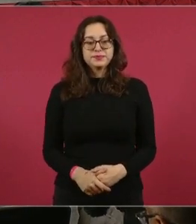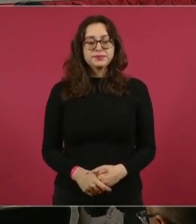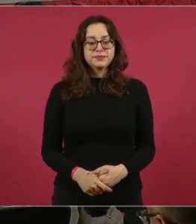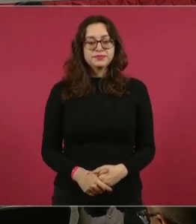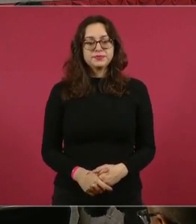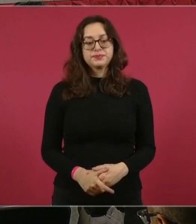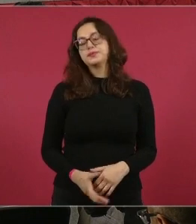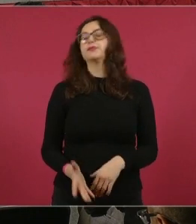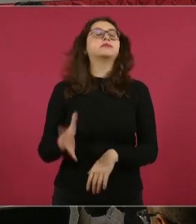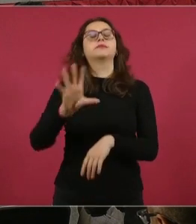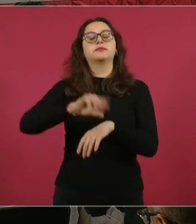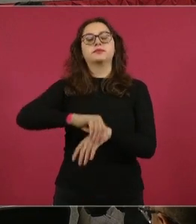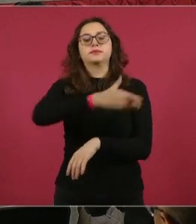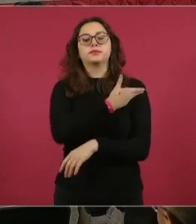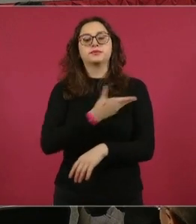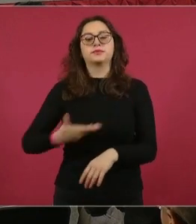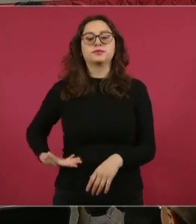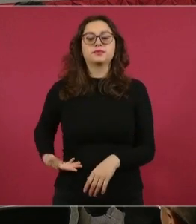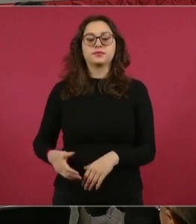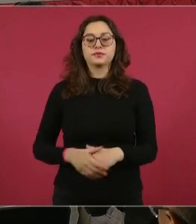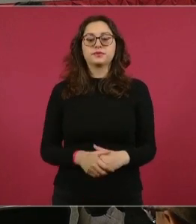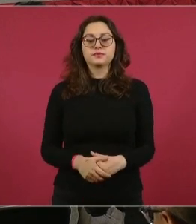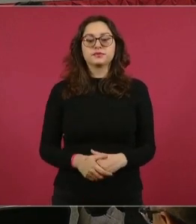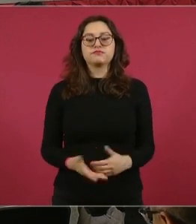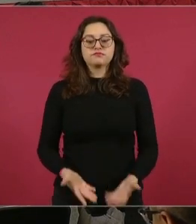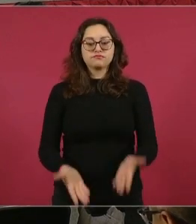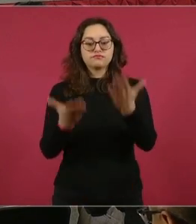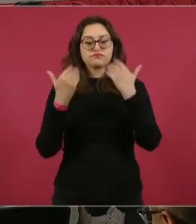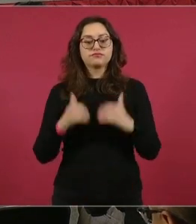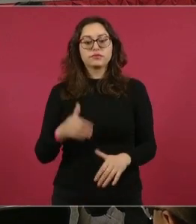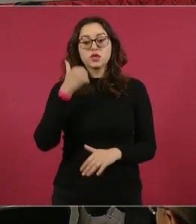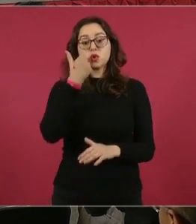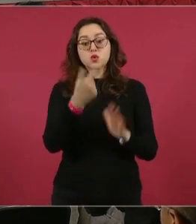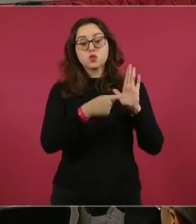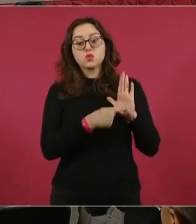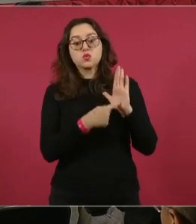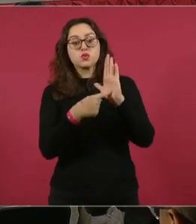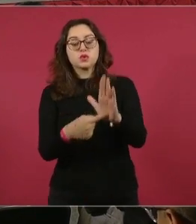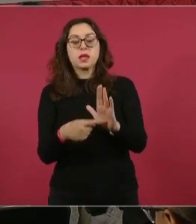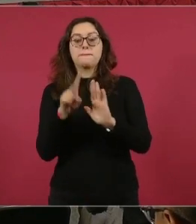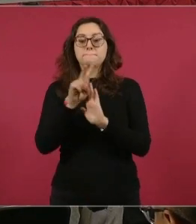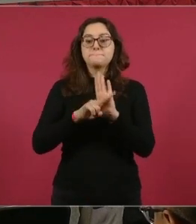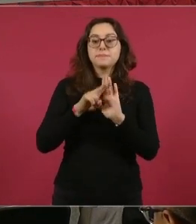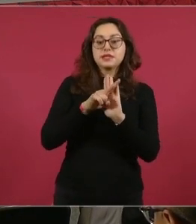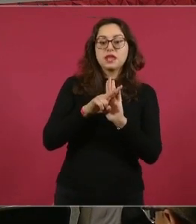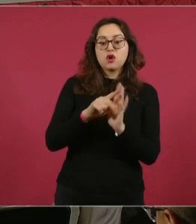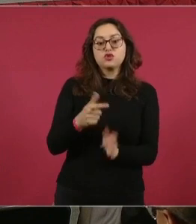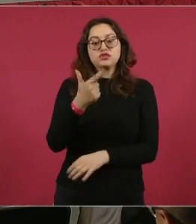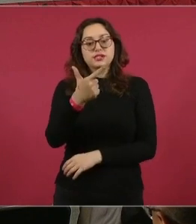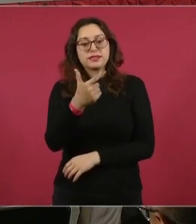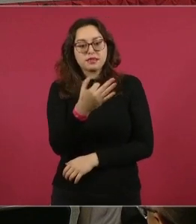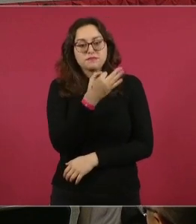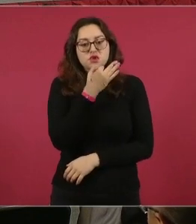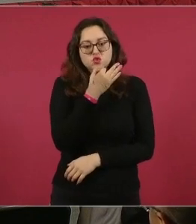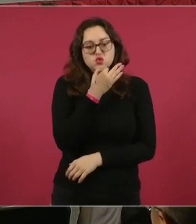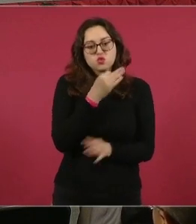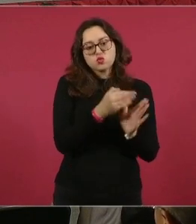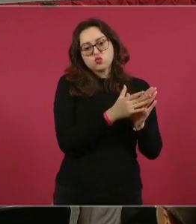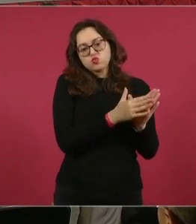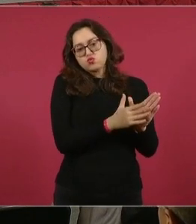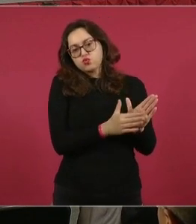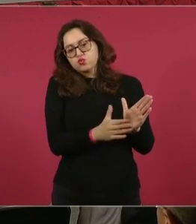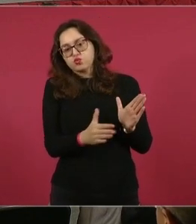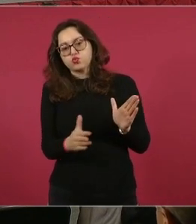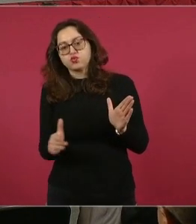Con permiso, señor presidente. A continuación vamos a ver un video de 7 minutos de duración que explica toda